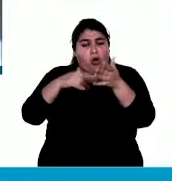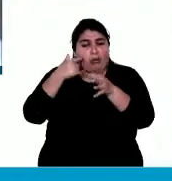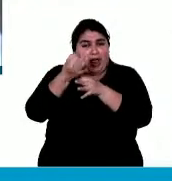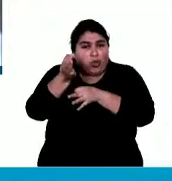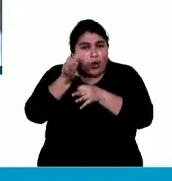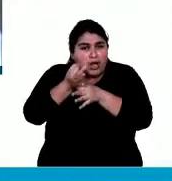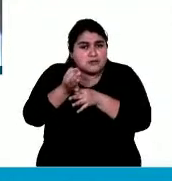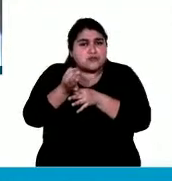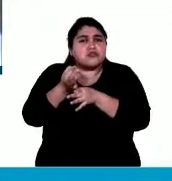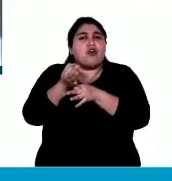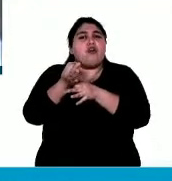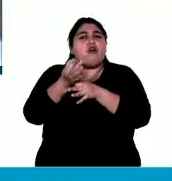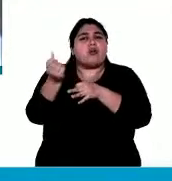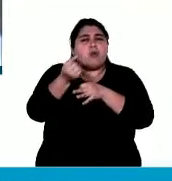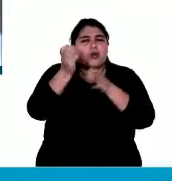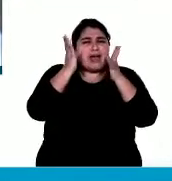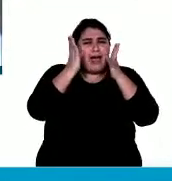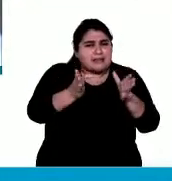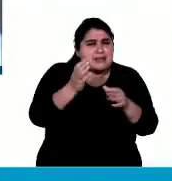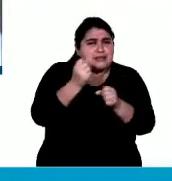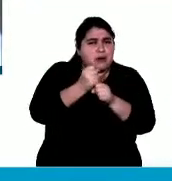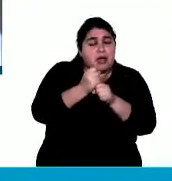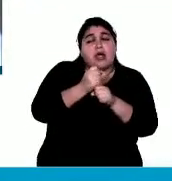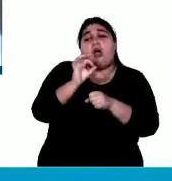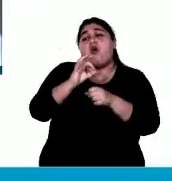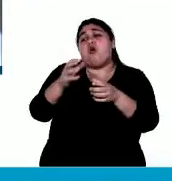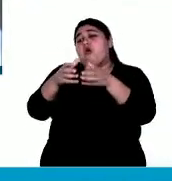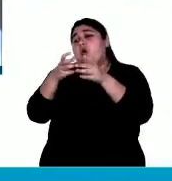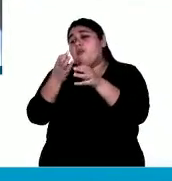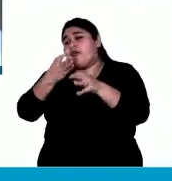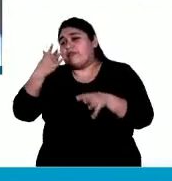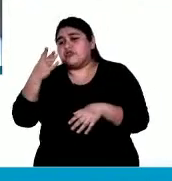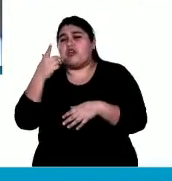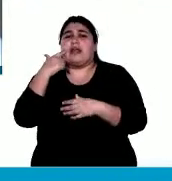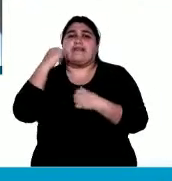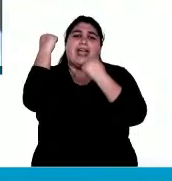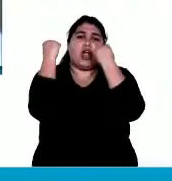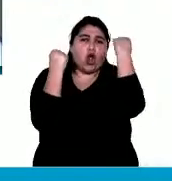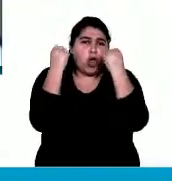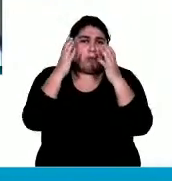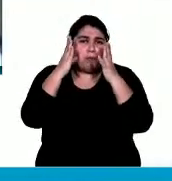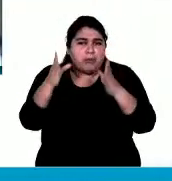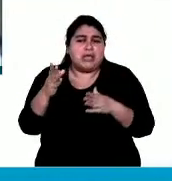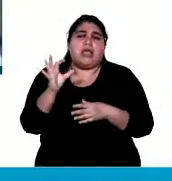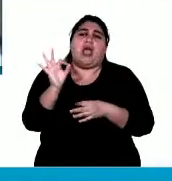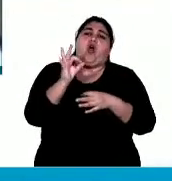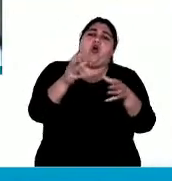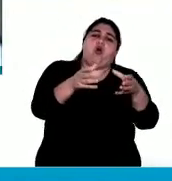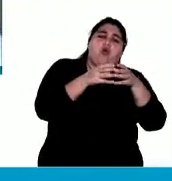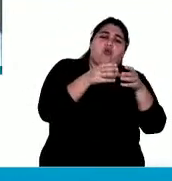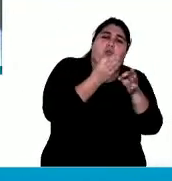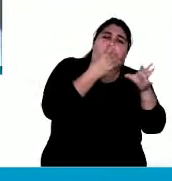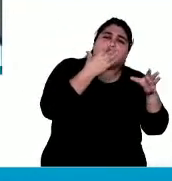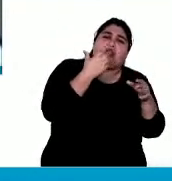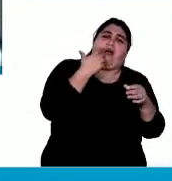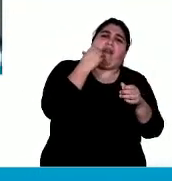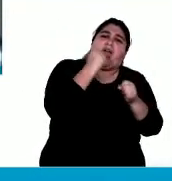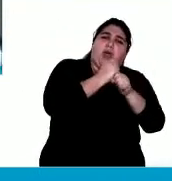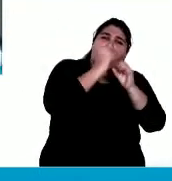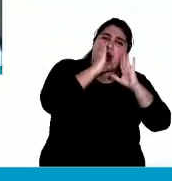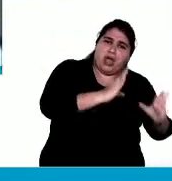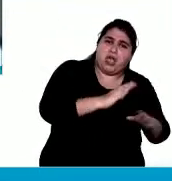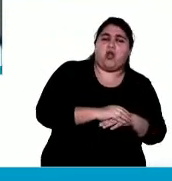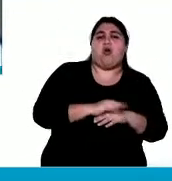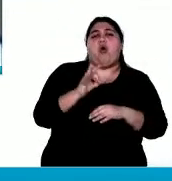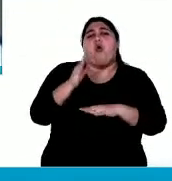afronte la nueva prioridad, un comité de expertos en economía, en empleo, en producción